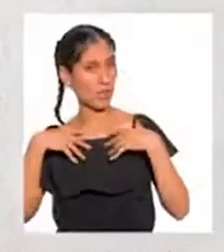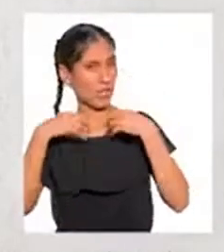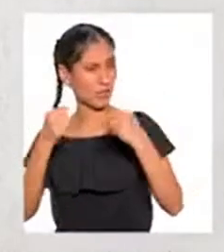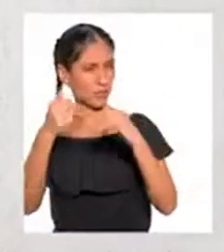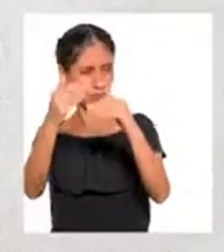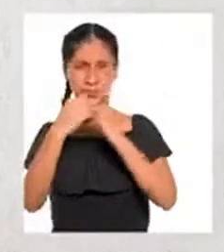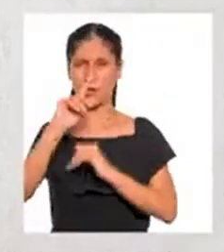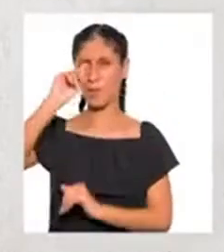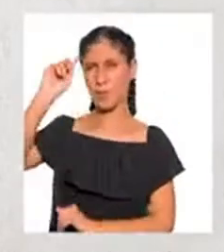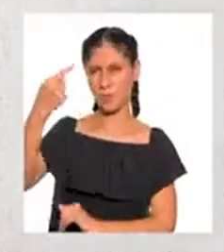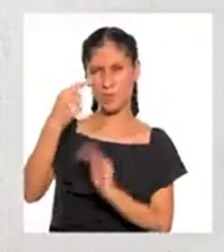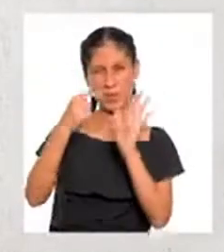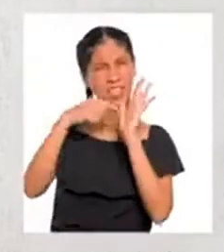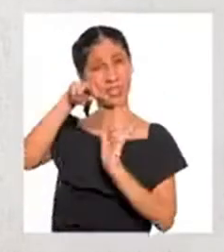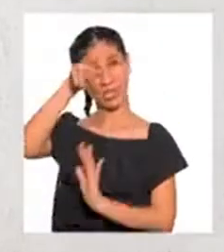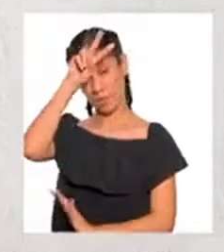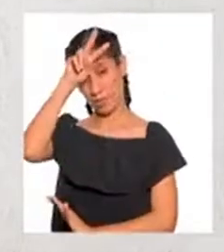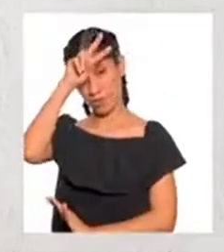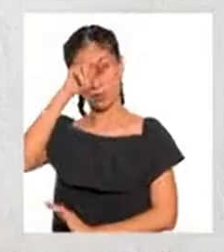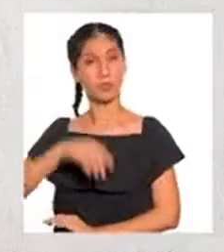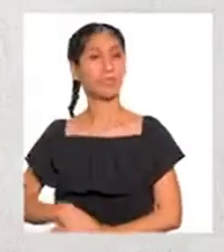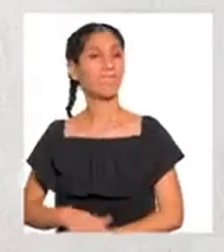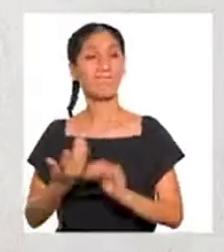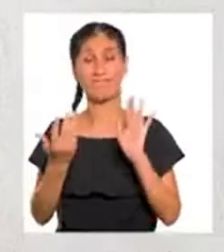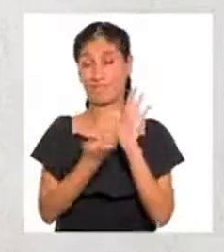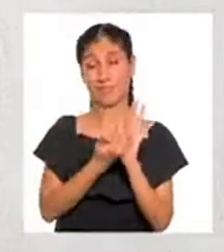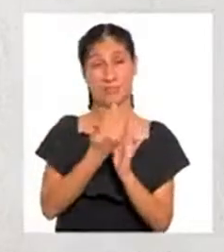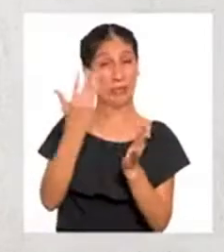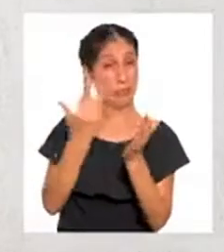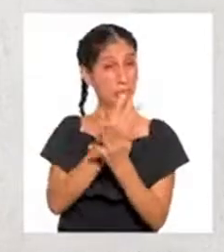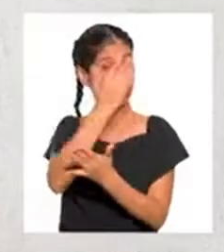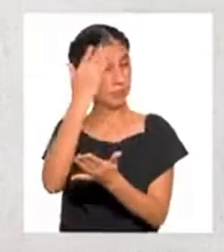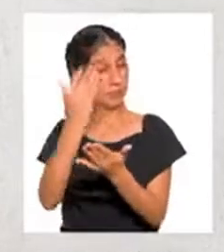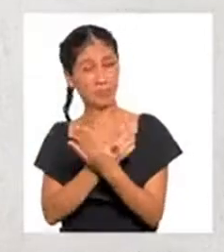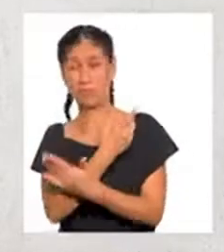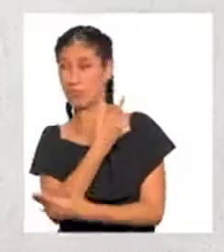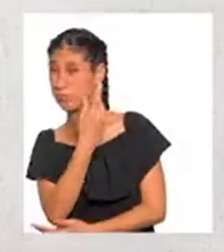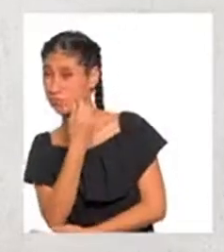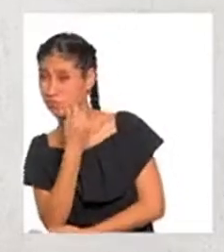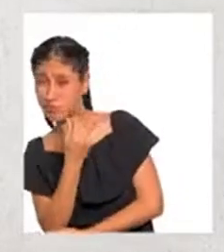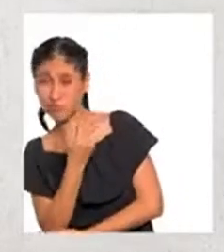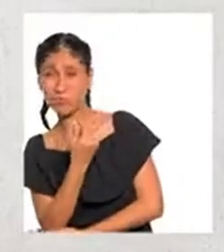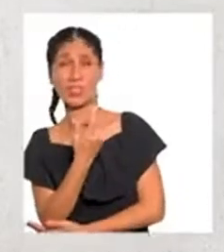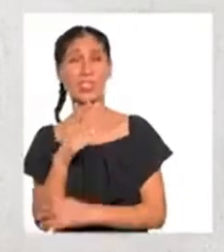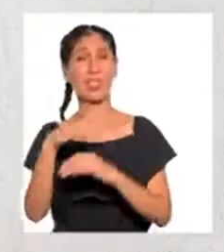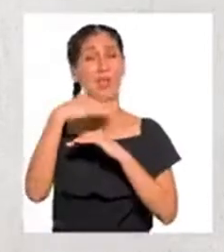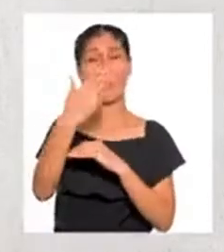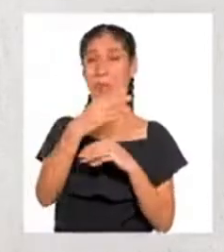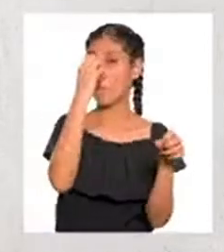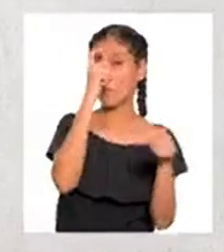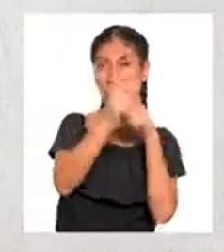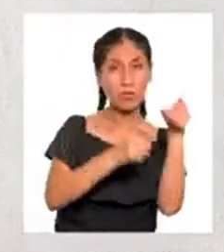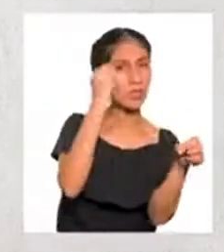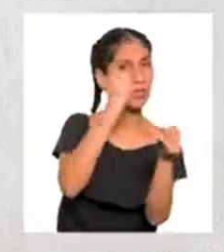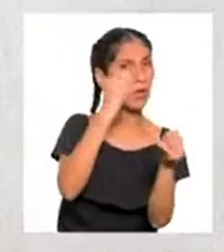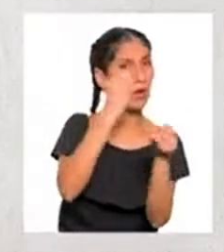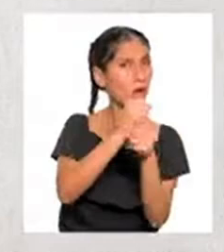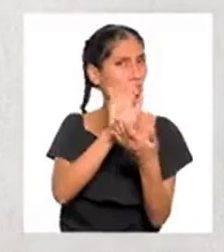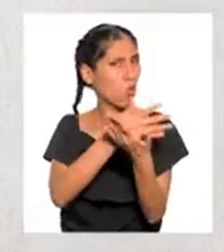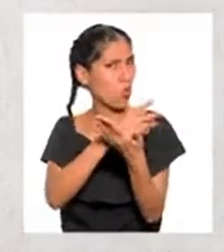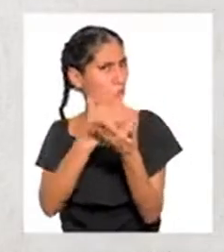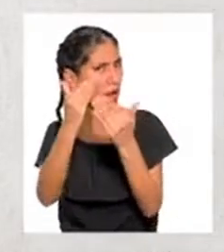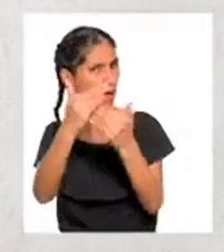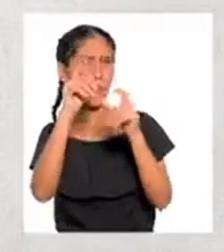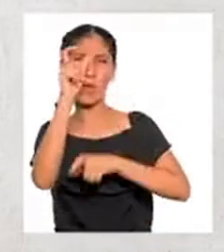En primer lugar, el Perú atravesó una grave crisis económica que trajo como consecuencia el desempleo, el aumento